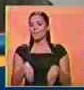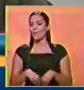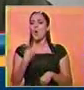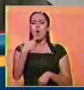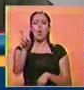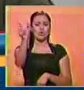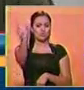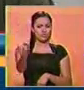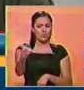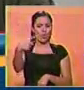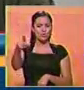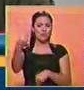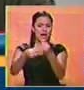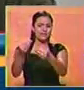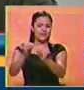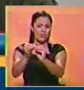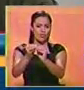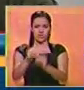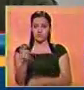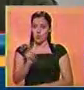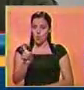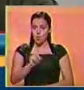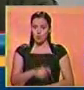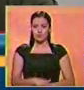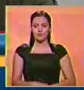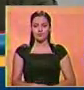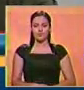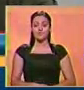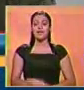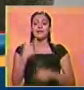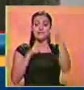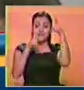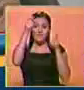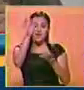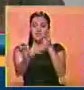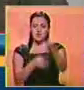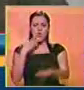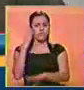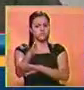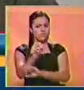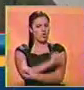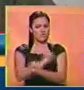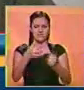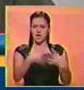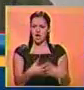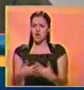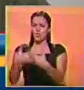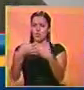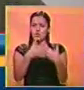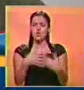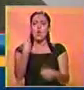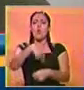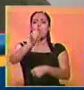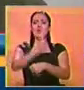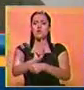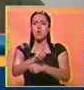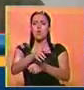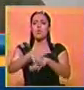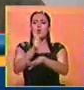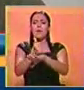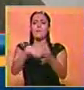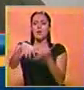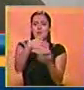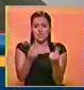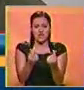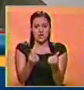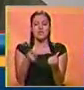otros arreglen el mundo. El primer mandatario nacional sentenció que los Estados Unidos no solo es el causante de esta crisis, sino de